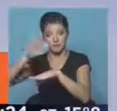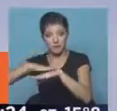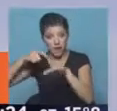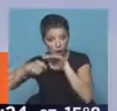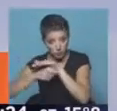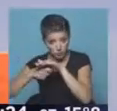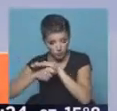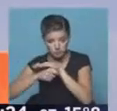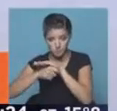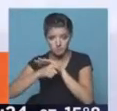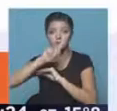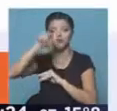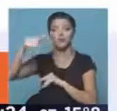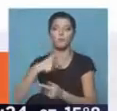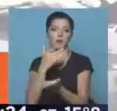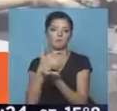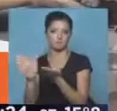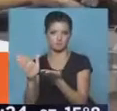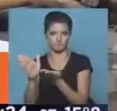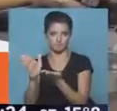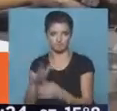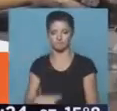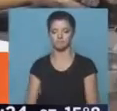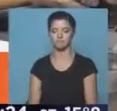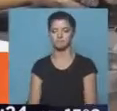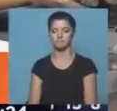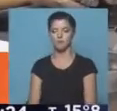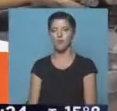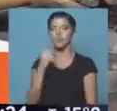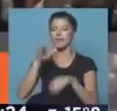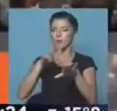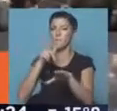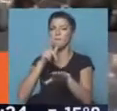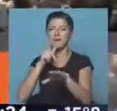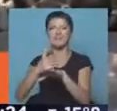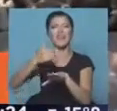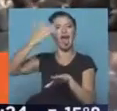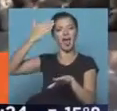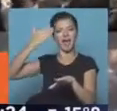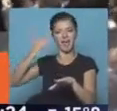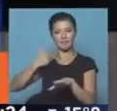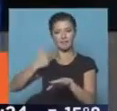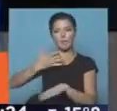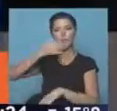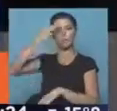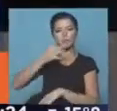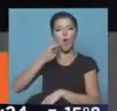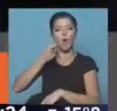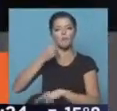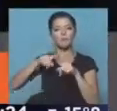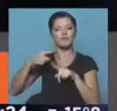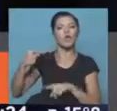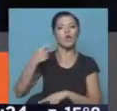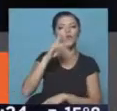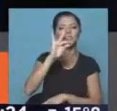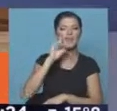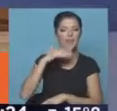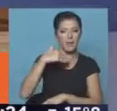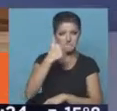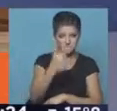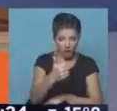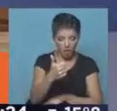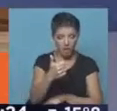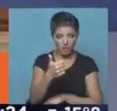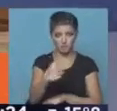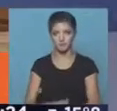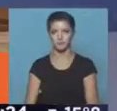y que lo dejaría al borde de la destitución. Una escena muy parecida a la definición del impeachment que sacó del Palacio del Planalto